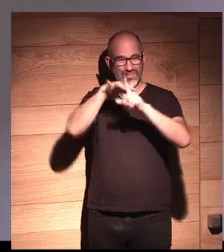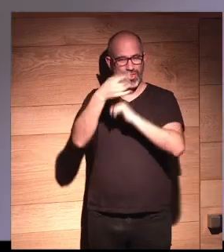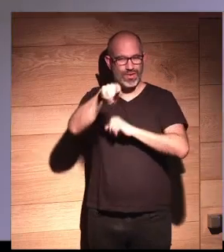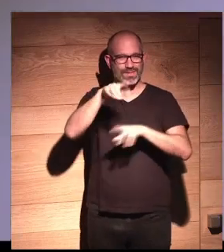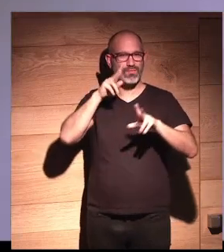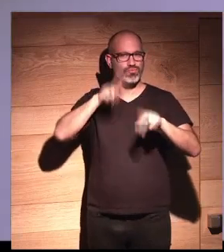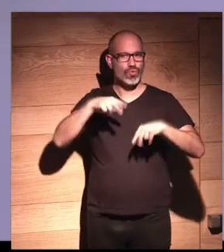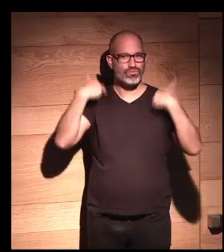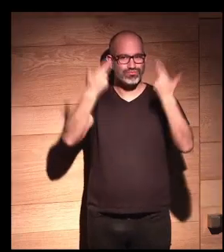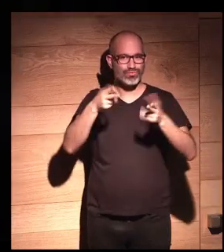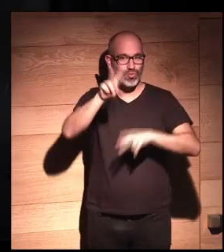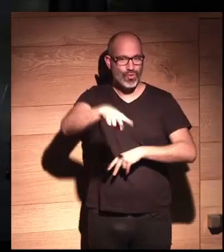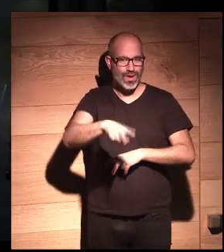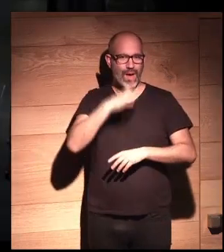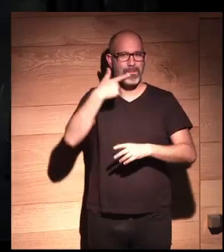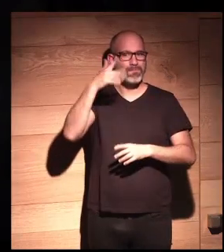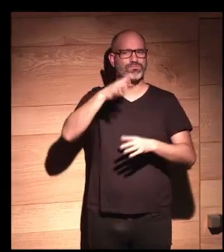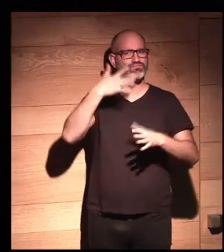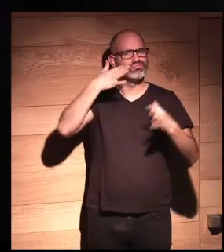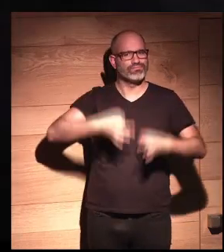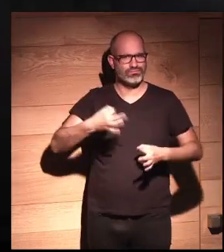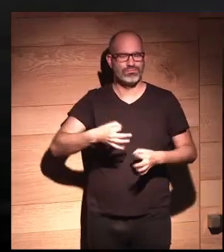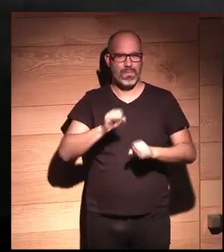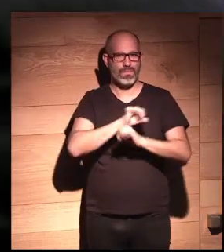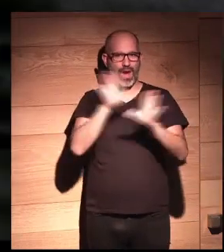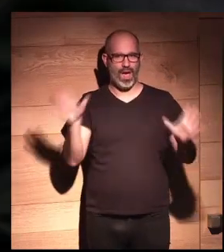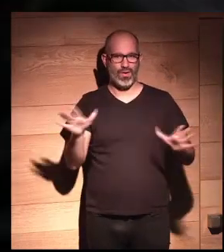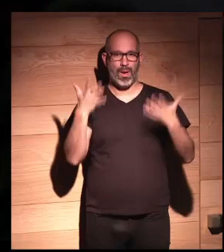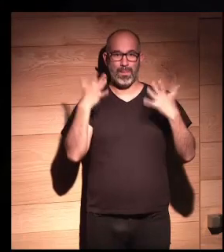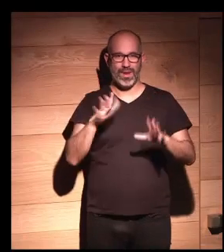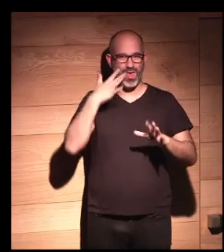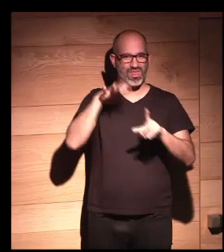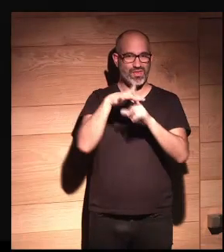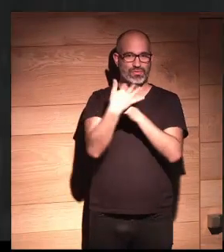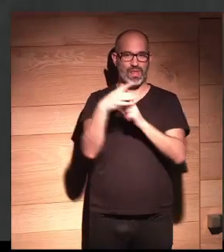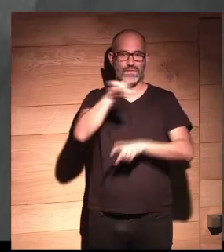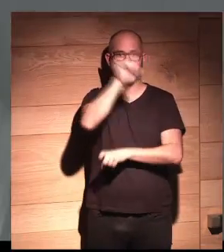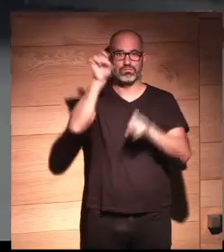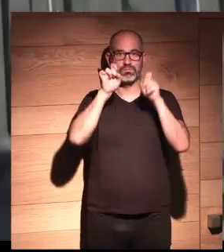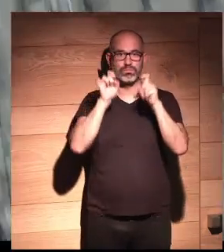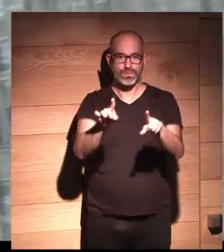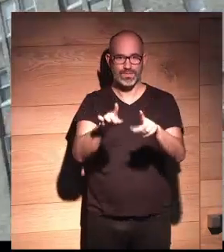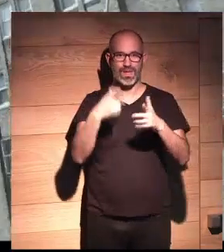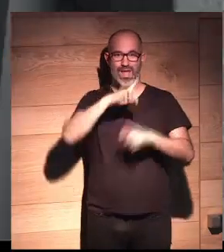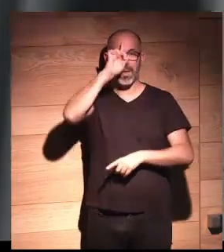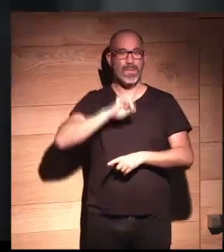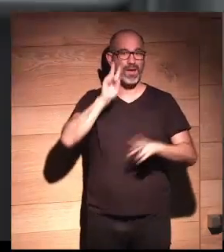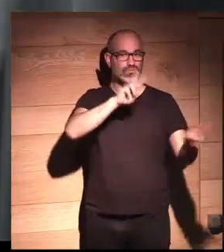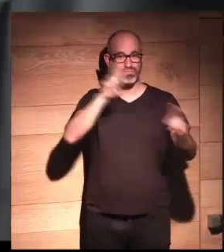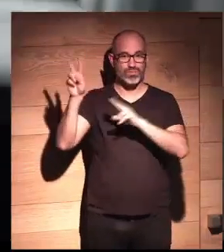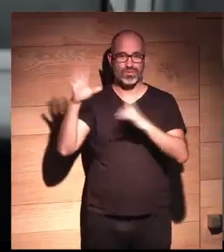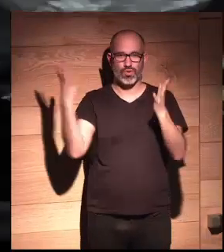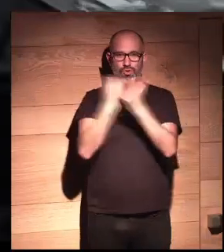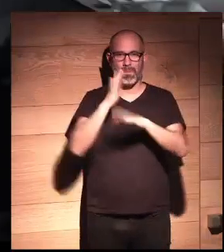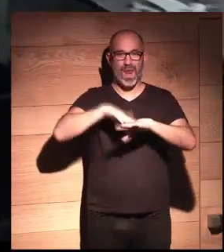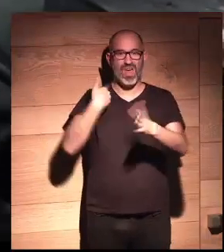este, ¿entiende? Los hechos parecen claros, pero no las circunstancias. Las imágenes que acabamos de ver